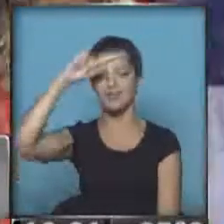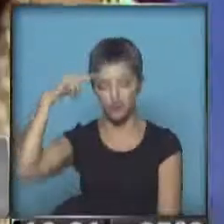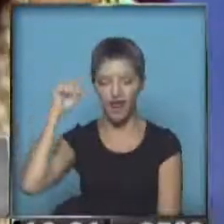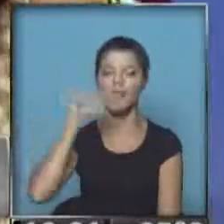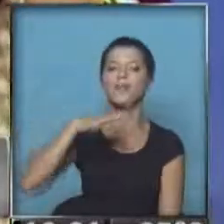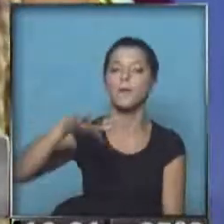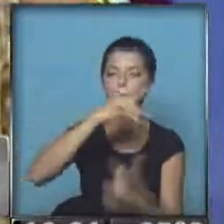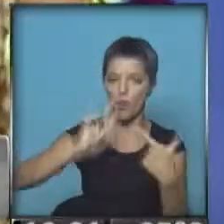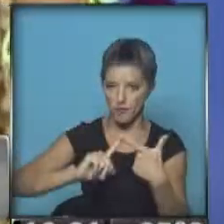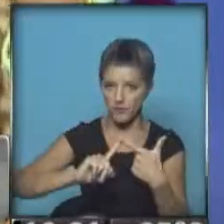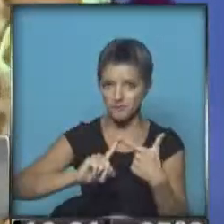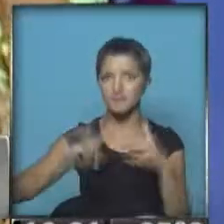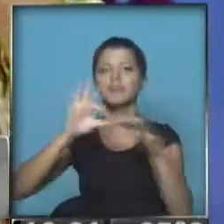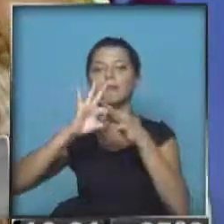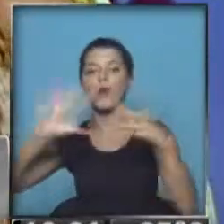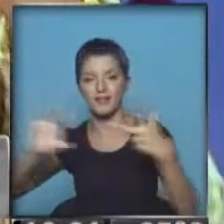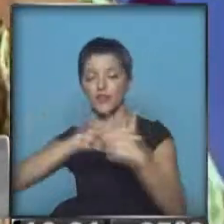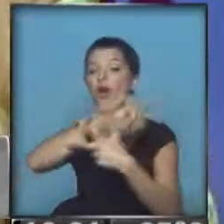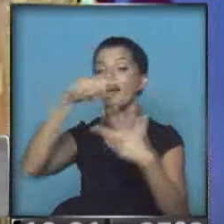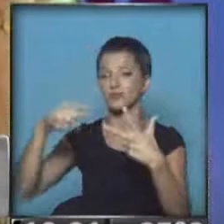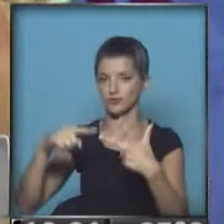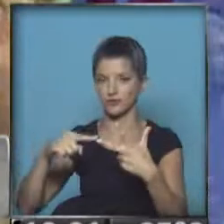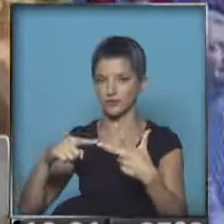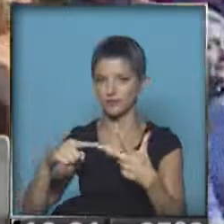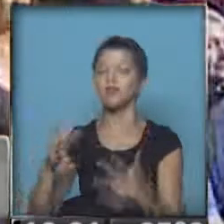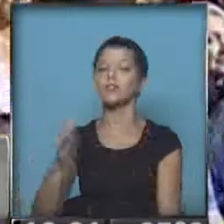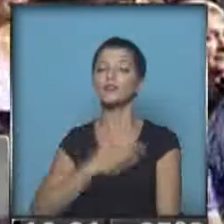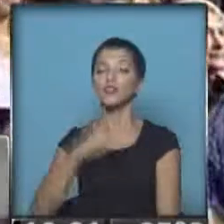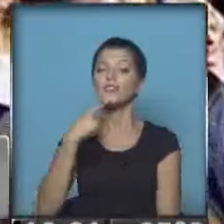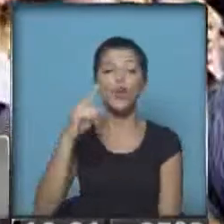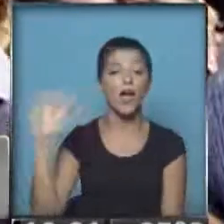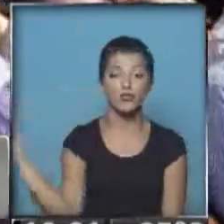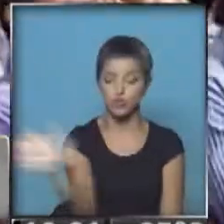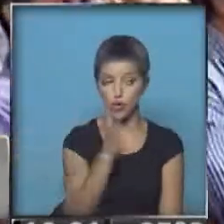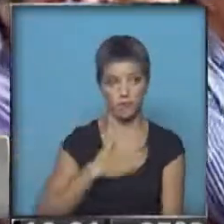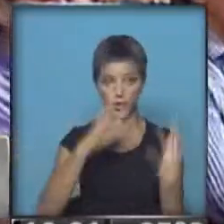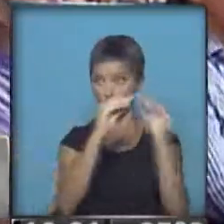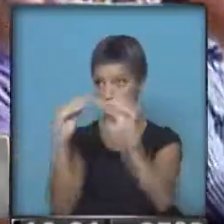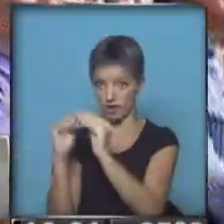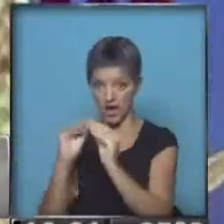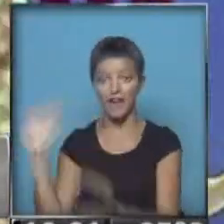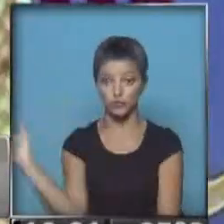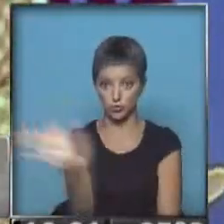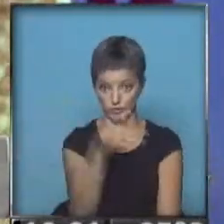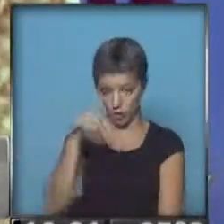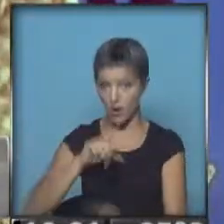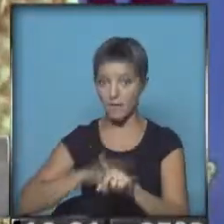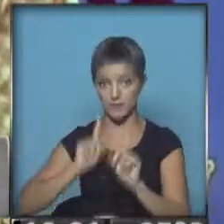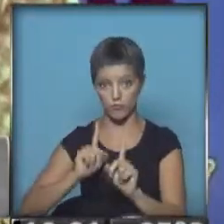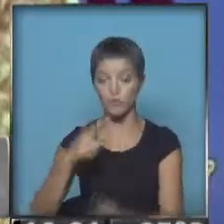popular y democrático. Y yo me dirijo a todos mis compatriotas en este